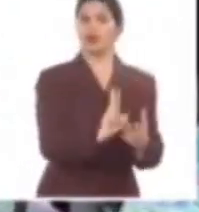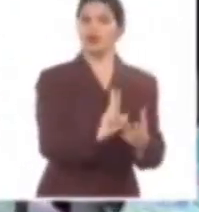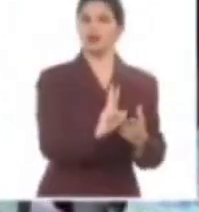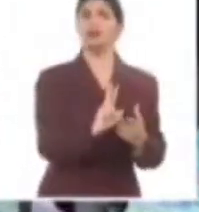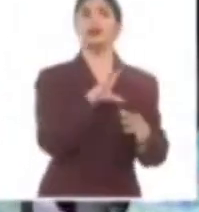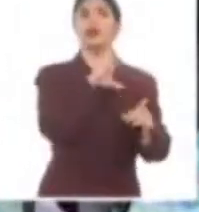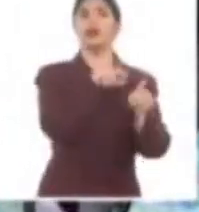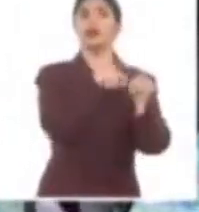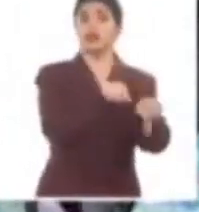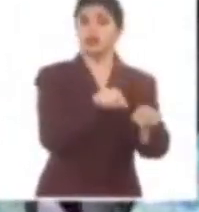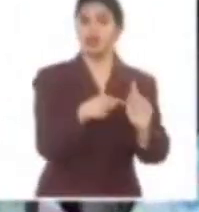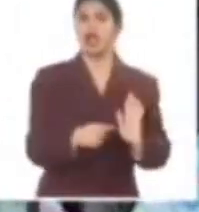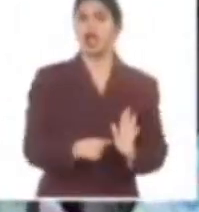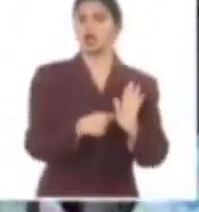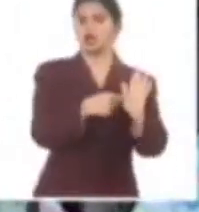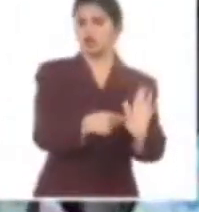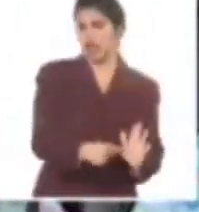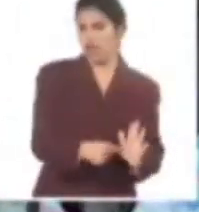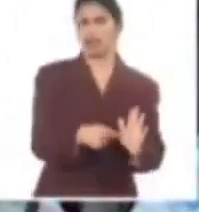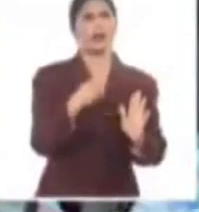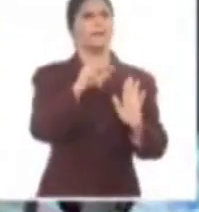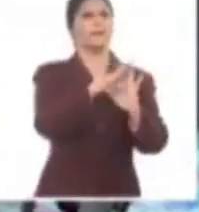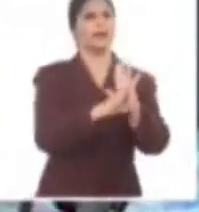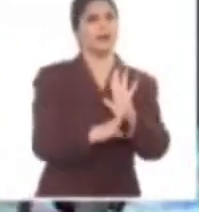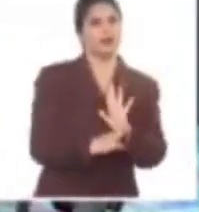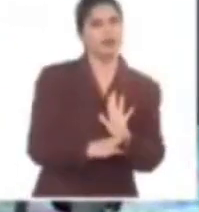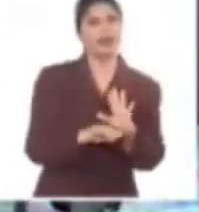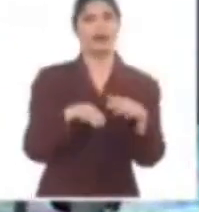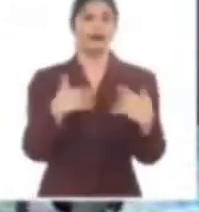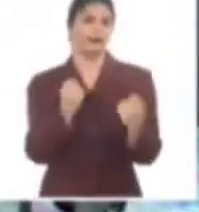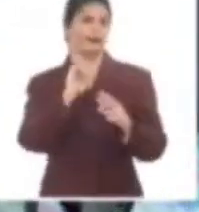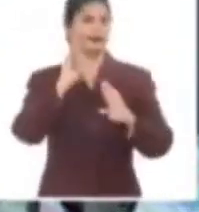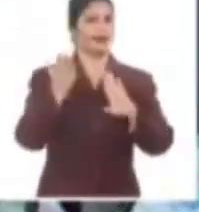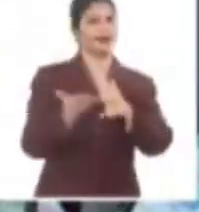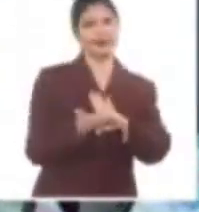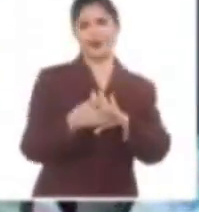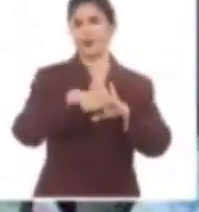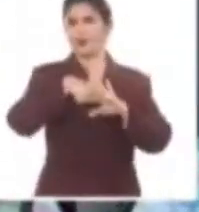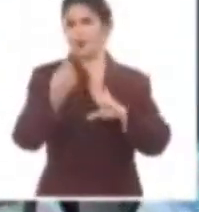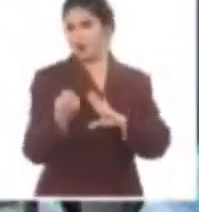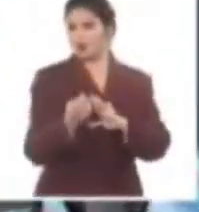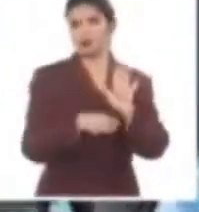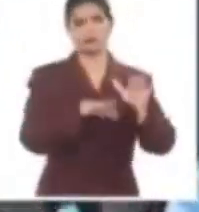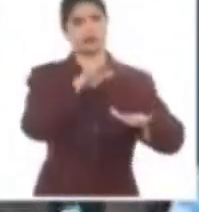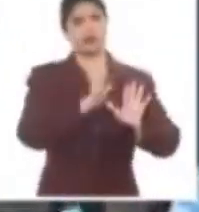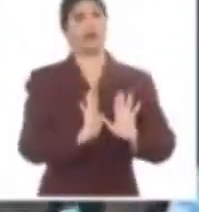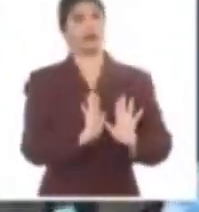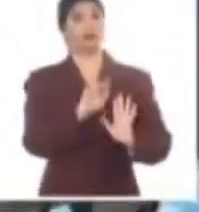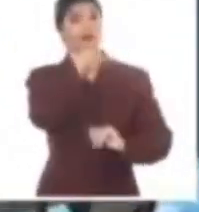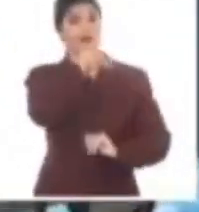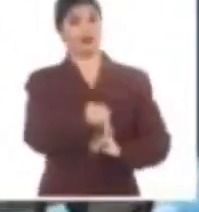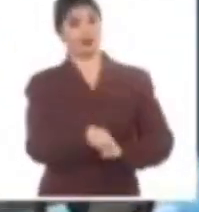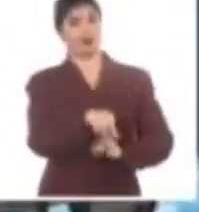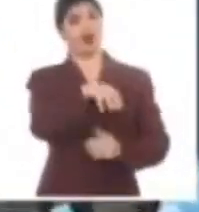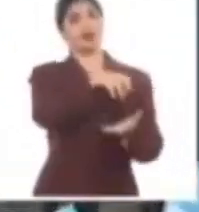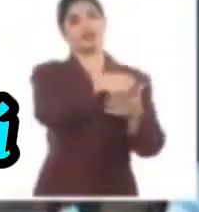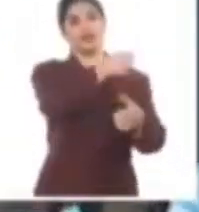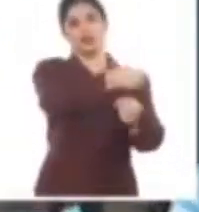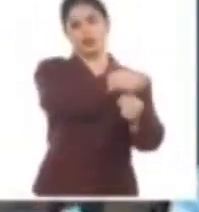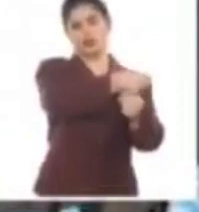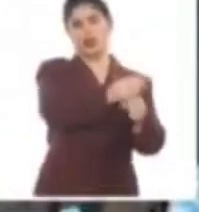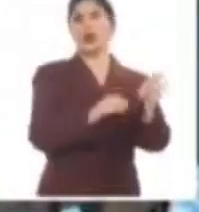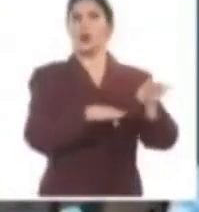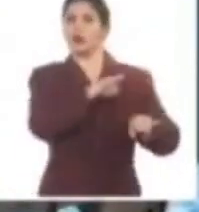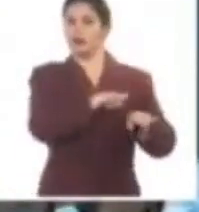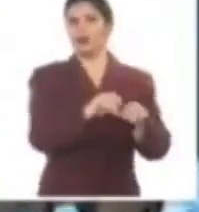eso. Y de ahí entonces, ¿qué cosas, si yo estamos trabajando mucho, si estamos produciendo, nos faltaría para poder producir más,